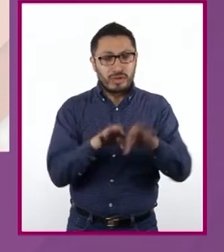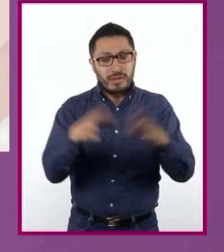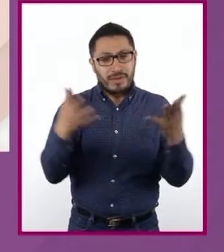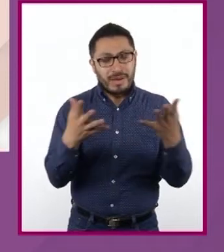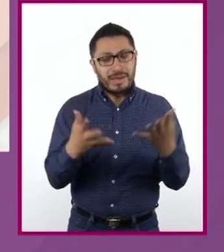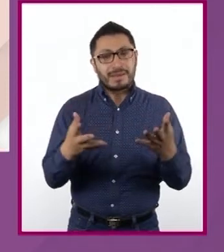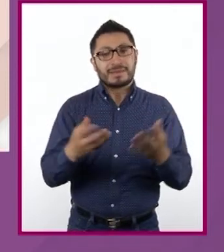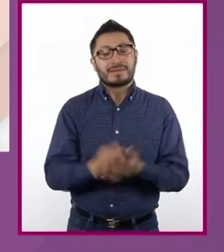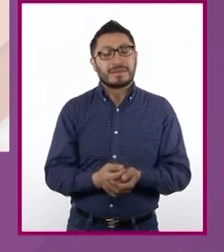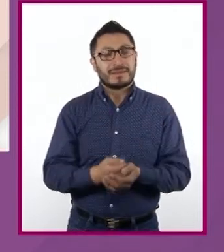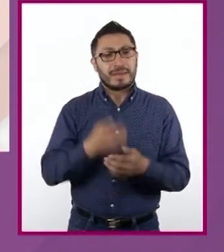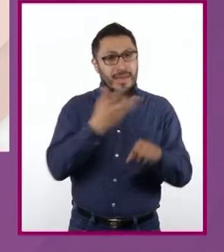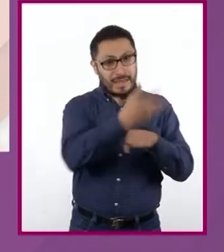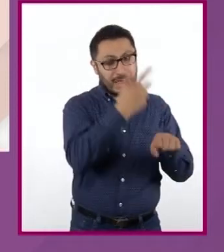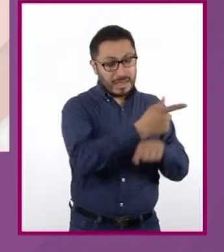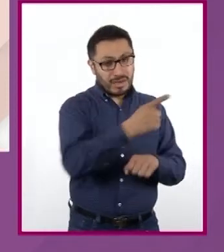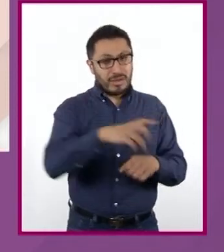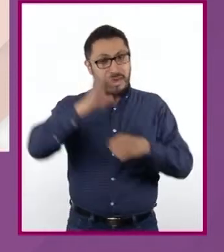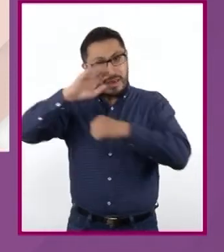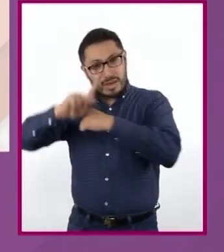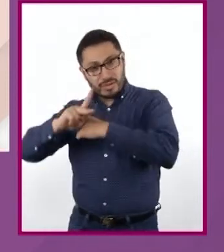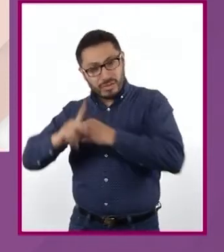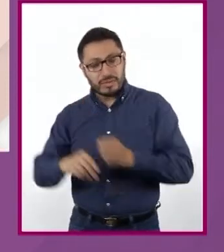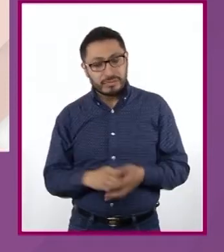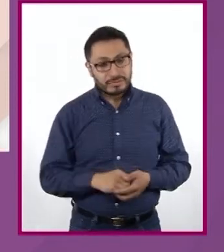en Estados Unidos y Europa.